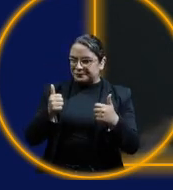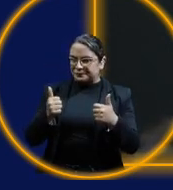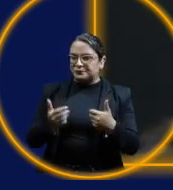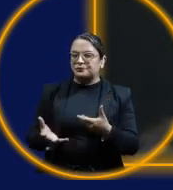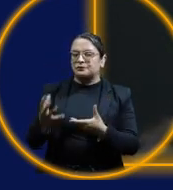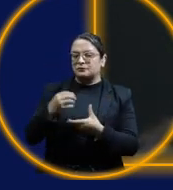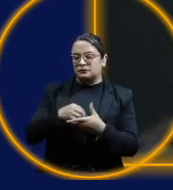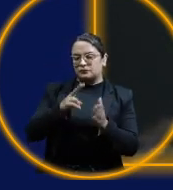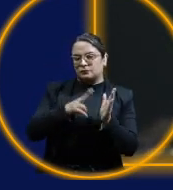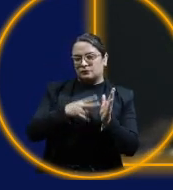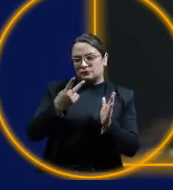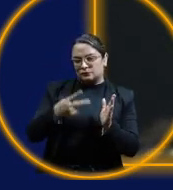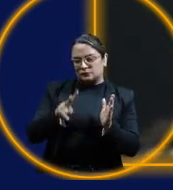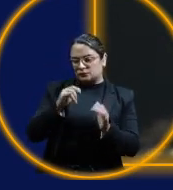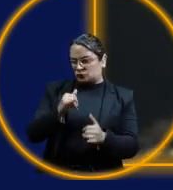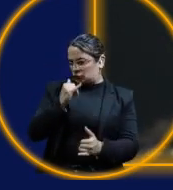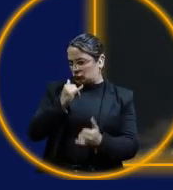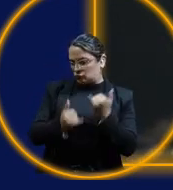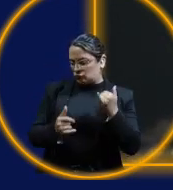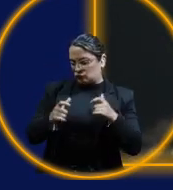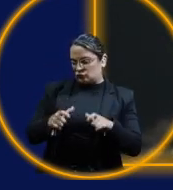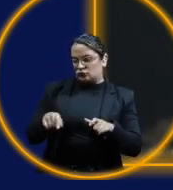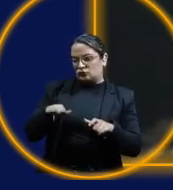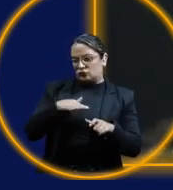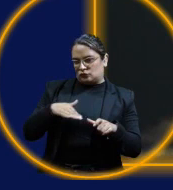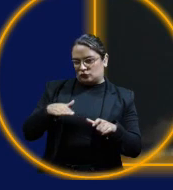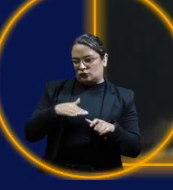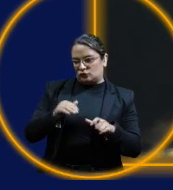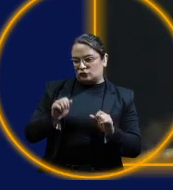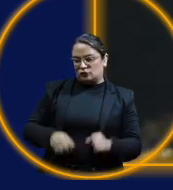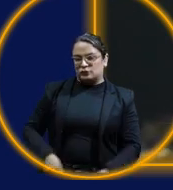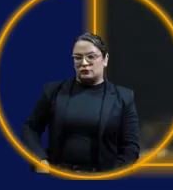en el 2017 fue el último disco que yo saqué como miner